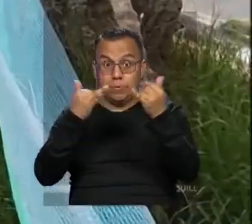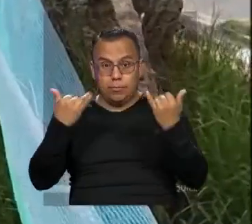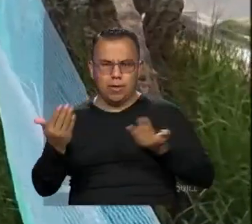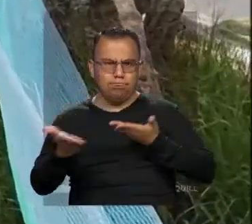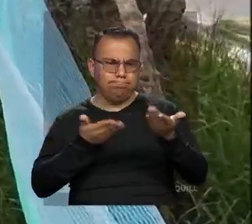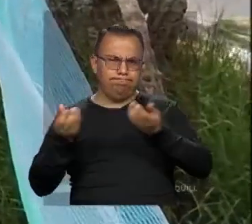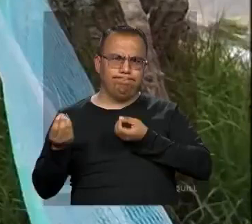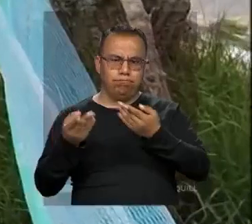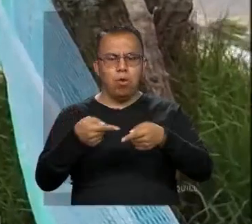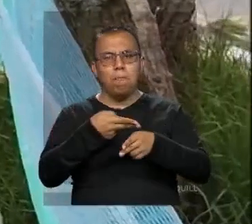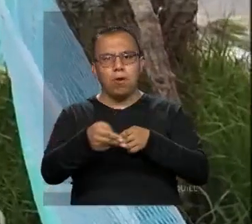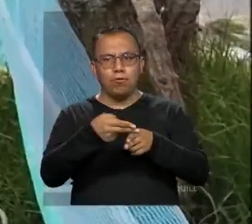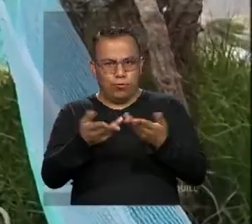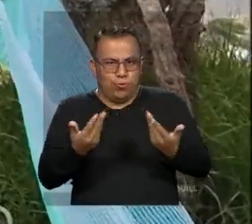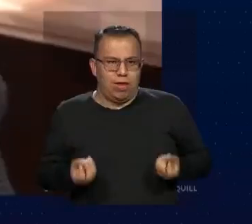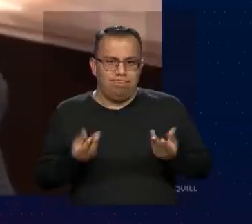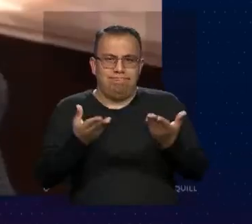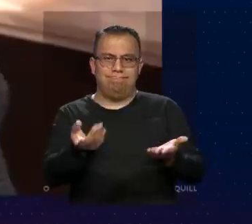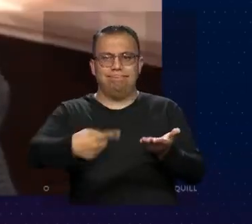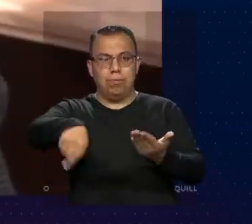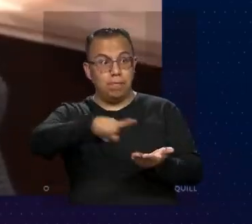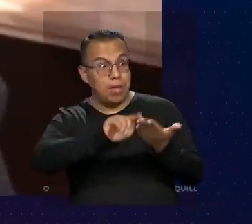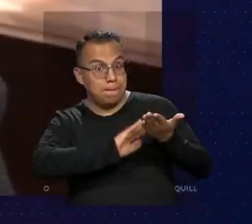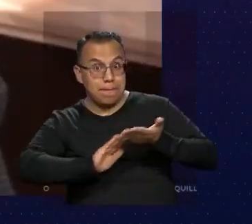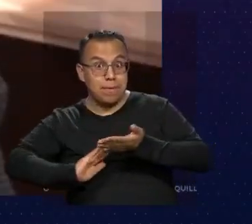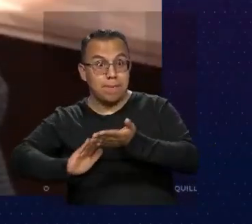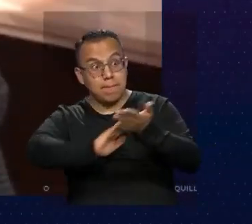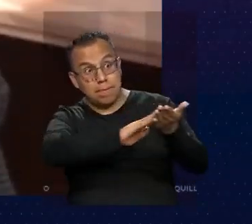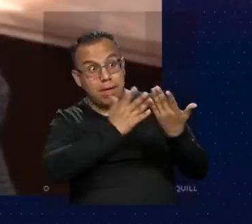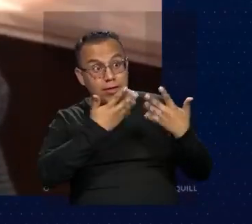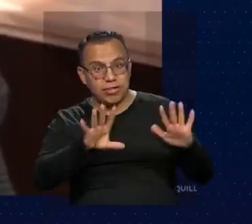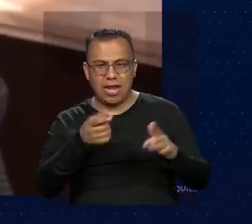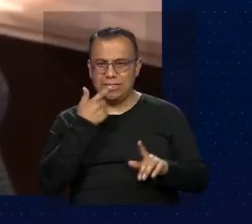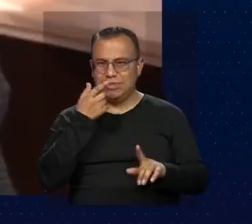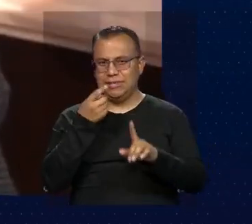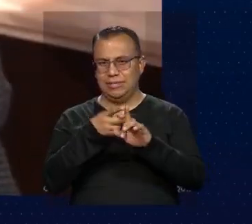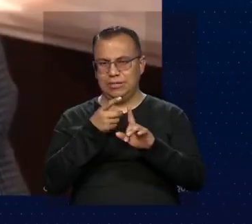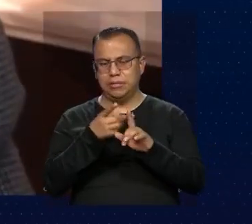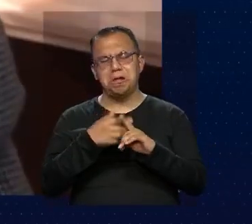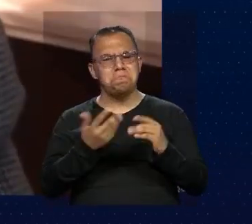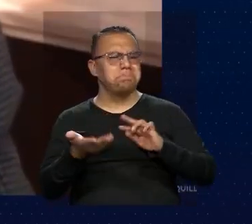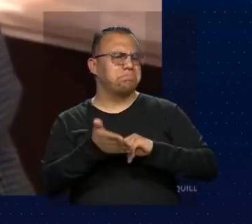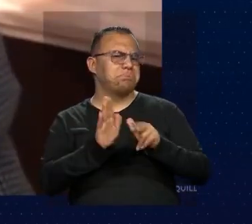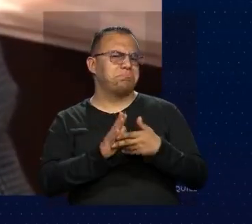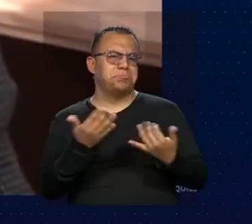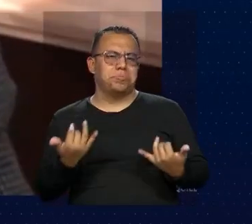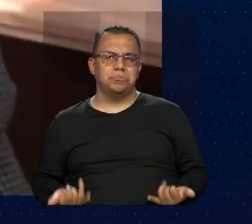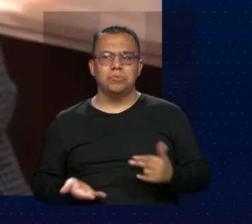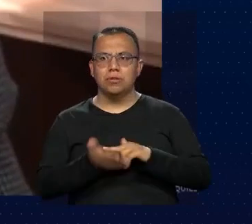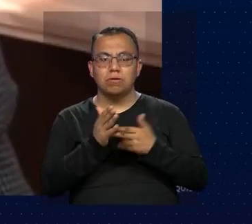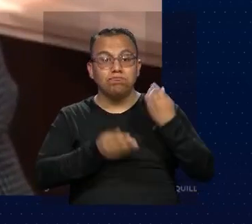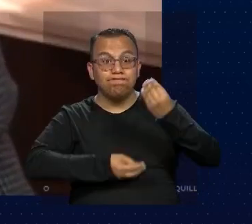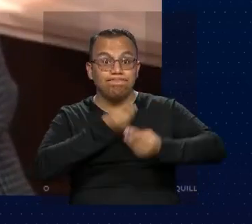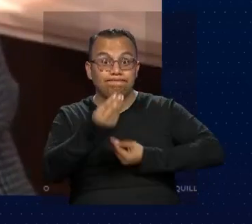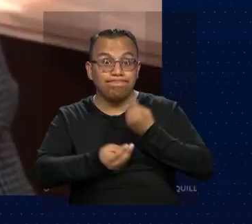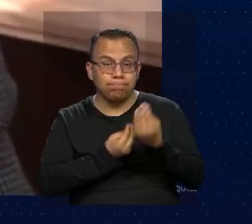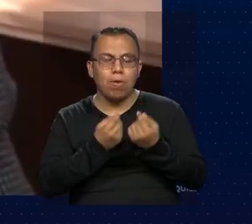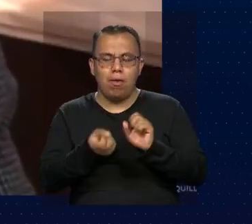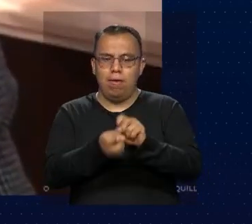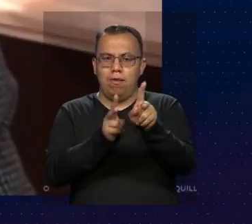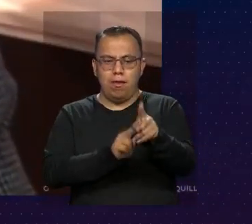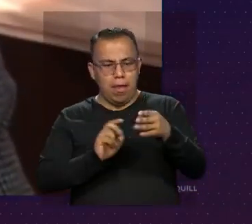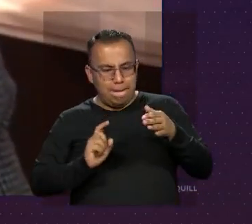en las próximas semanas. Entonces, ya con la instalación de la estructura metálica, básicamente lo que estamos generando ya los aproches del